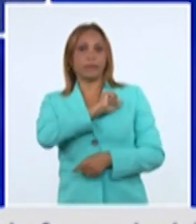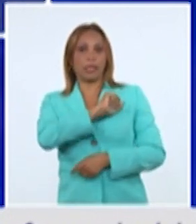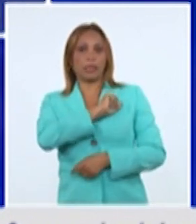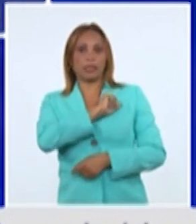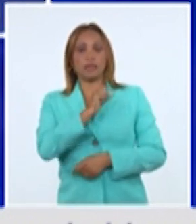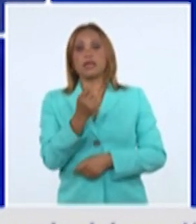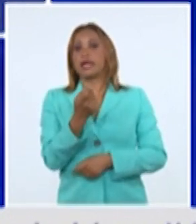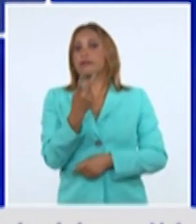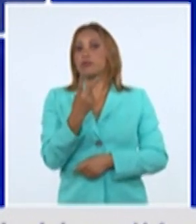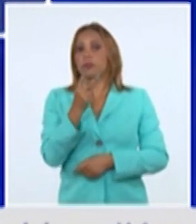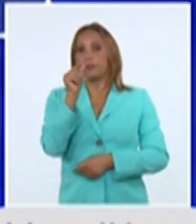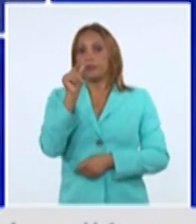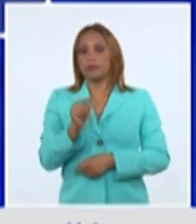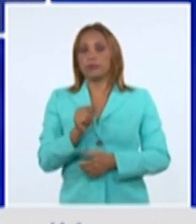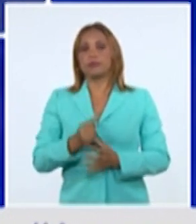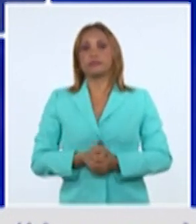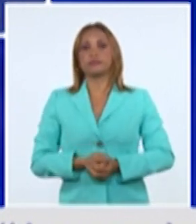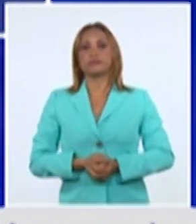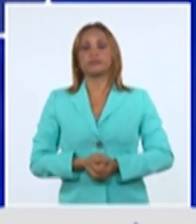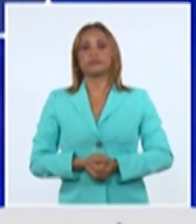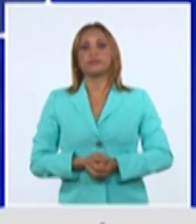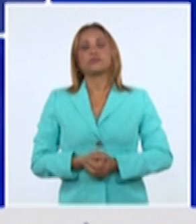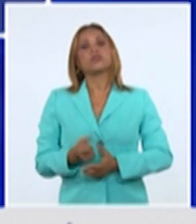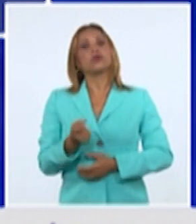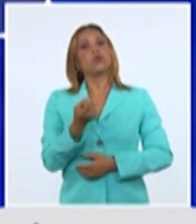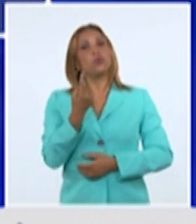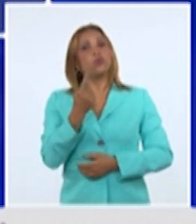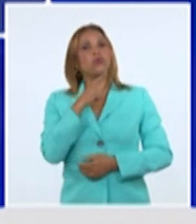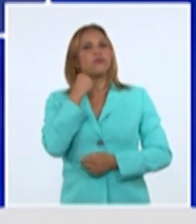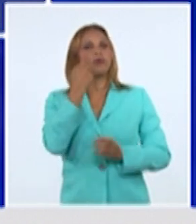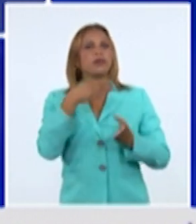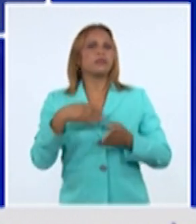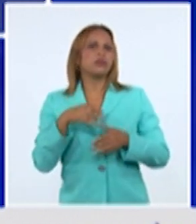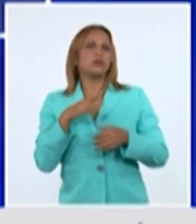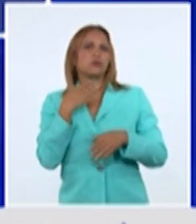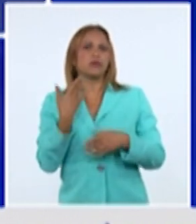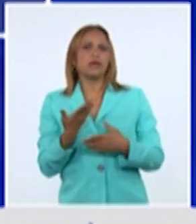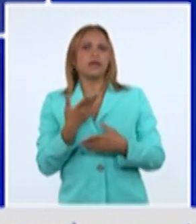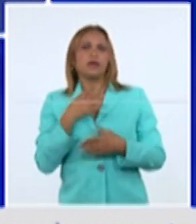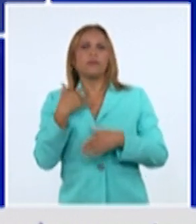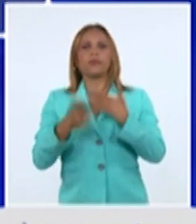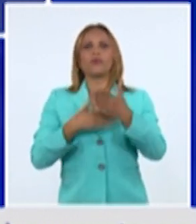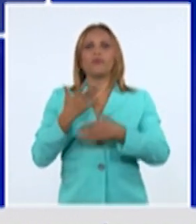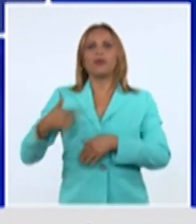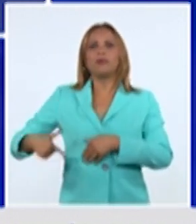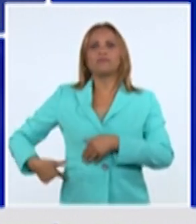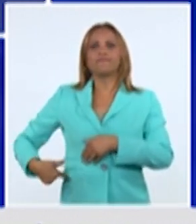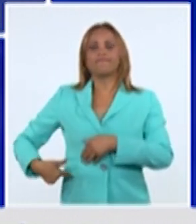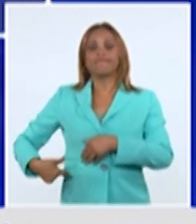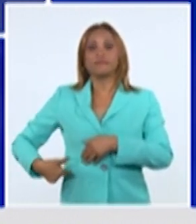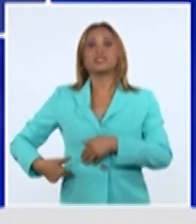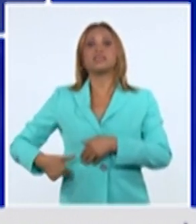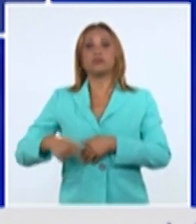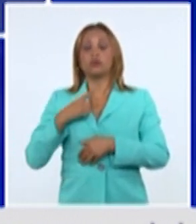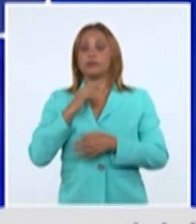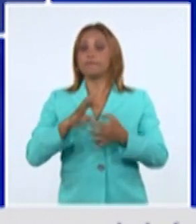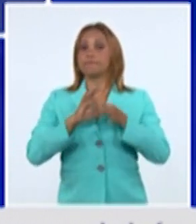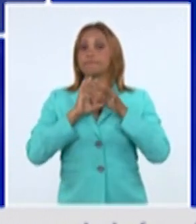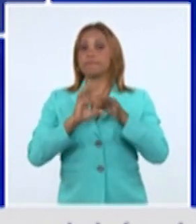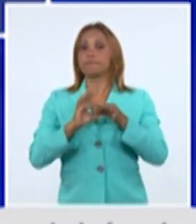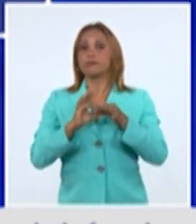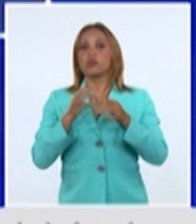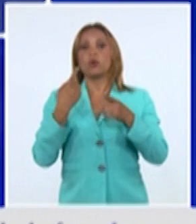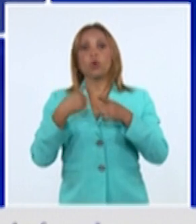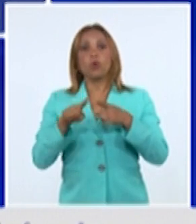de los fallecidos y 1 de los fallecidos con insuficiencia renal crónica, 1 con enfermedad